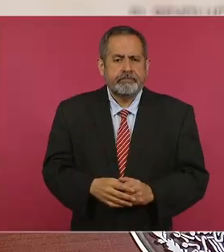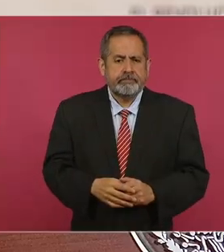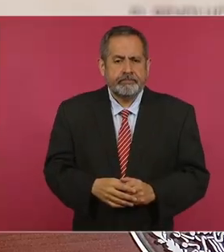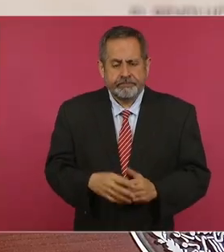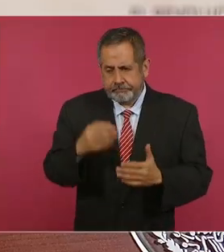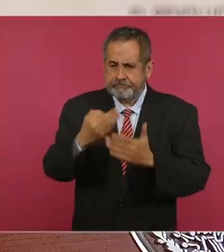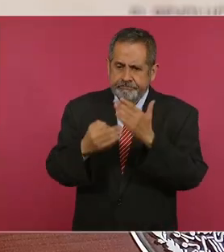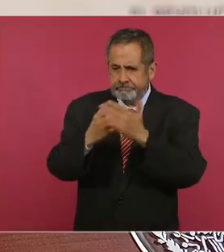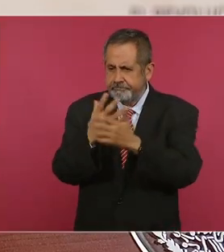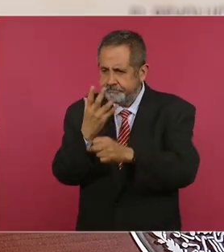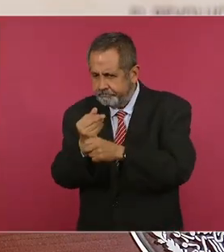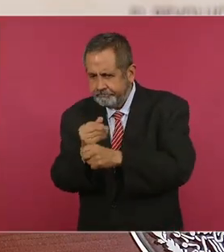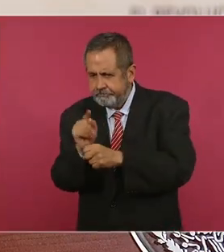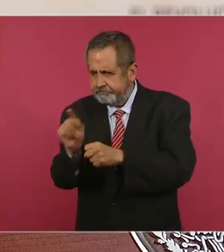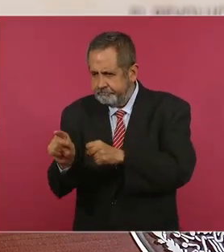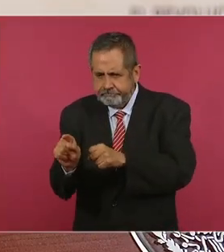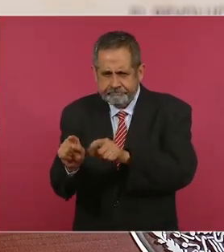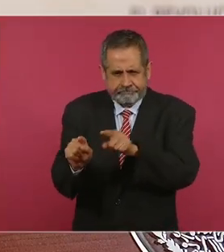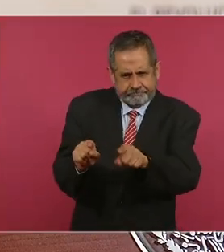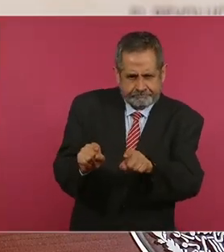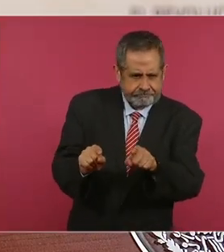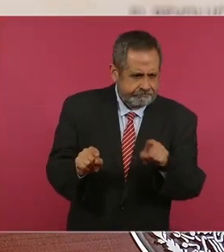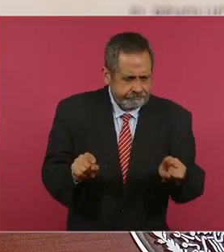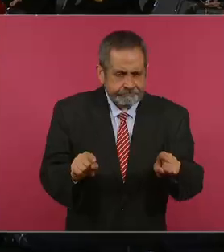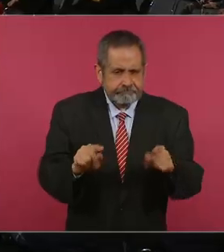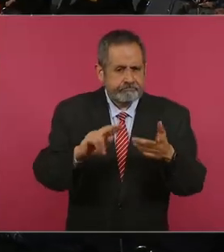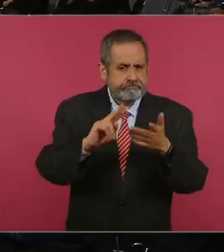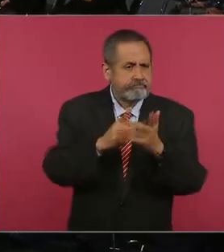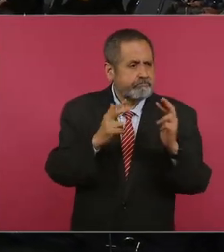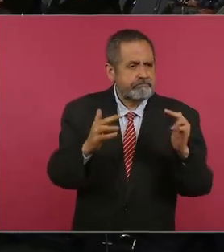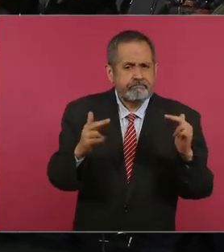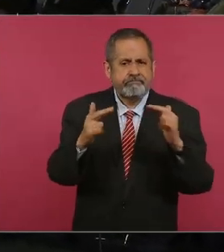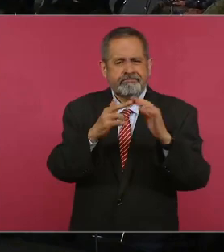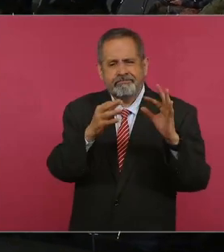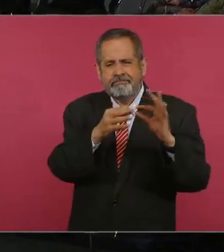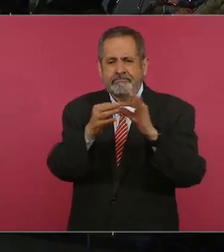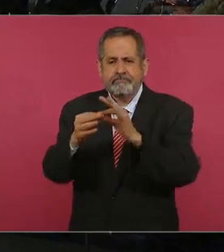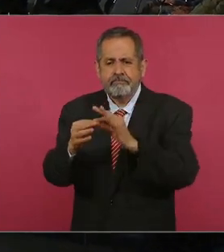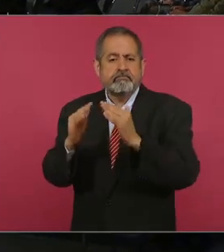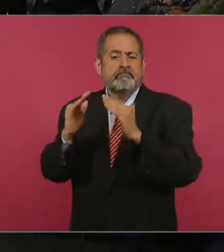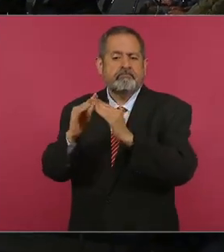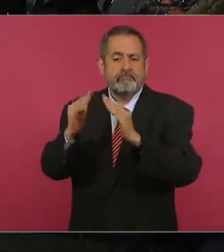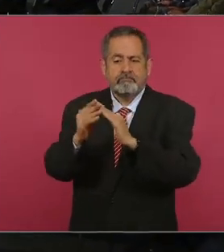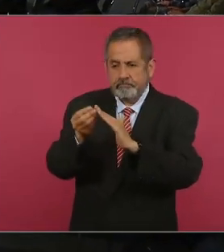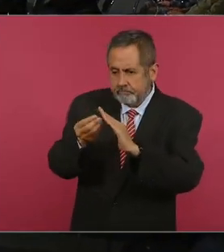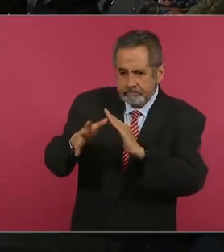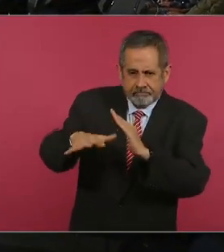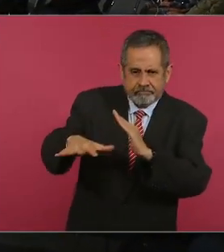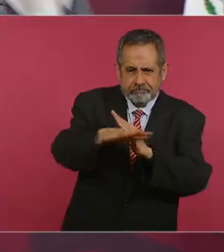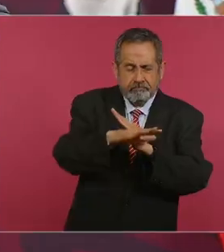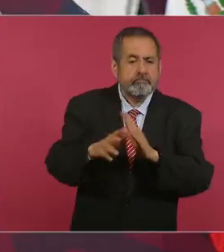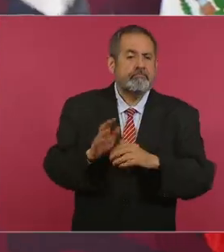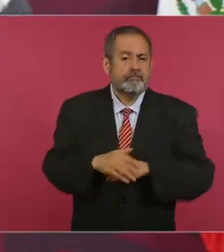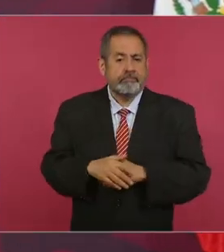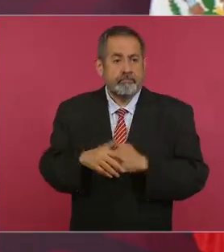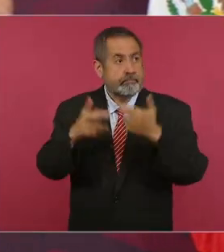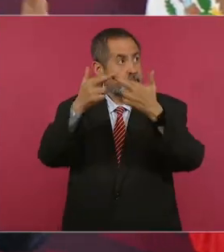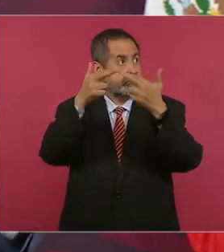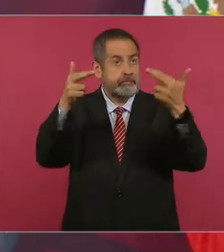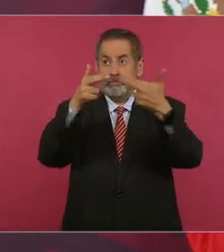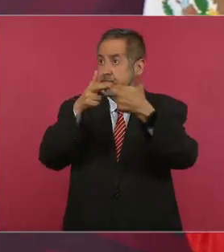todavía falta la reconexión a las casas, porque está todo el sistema